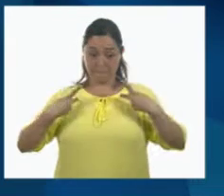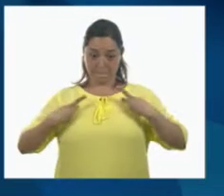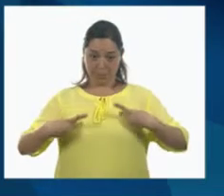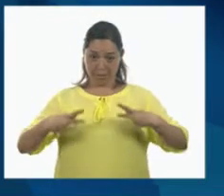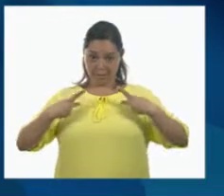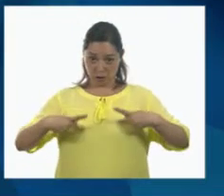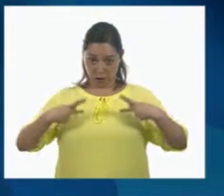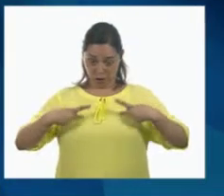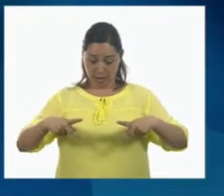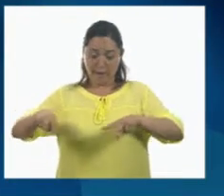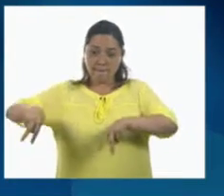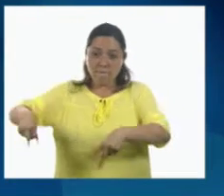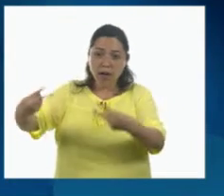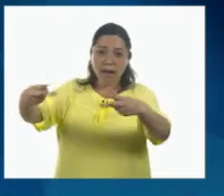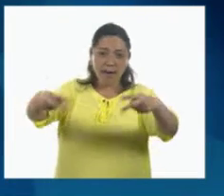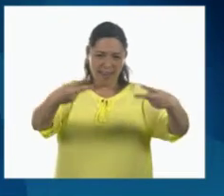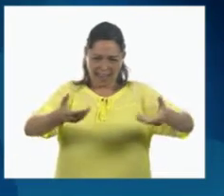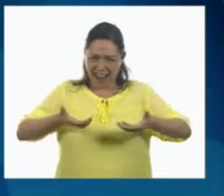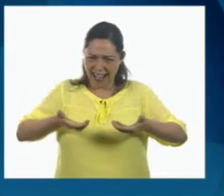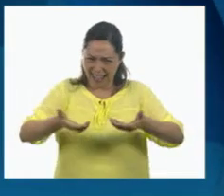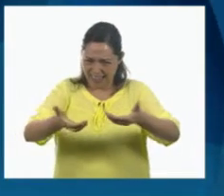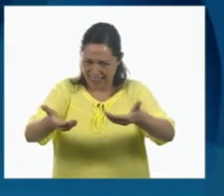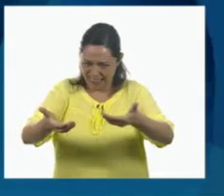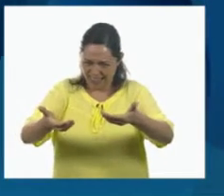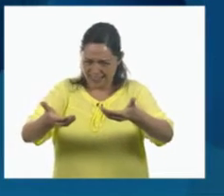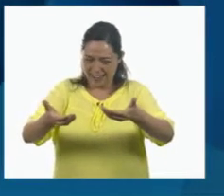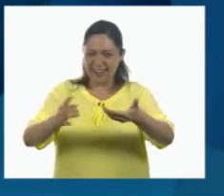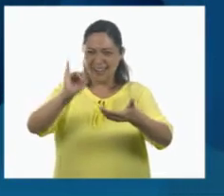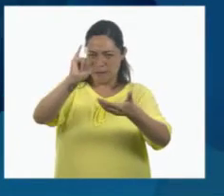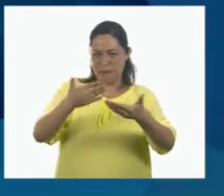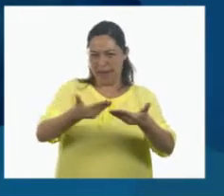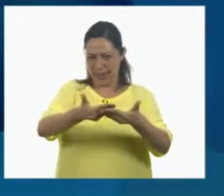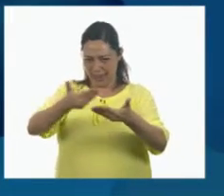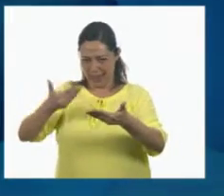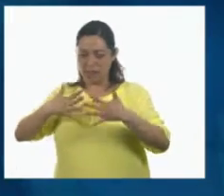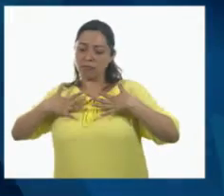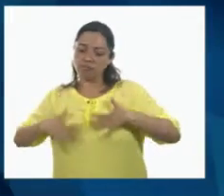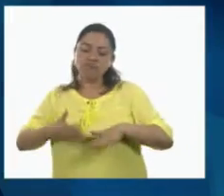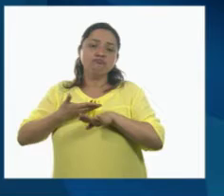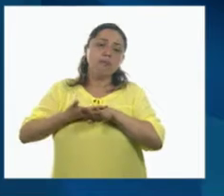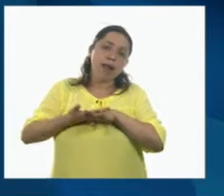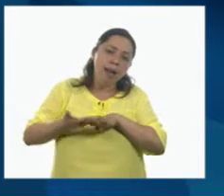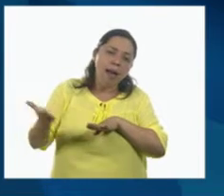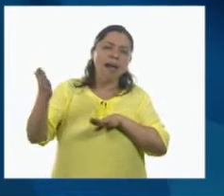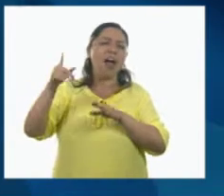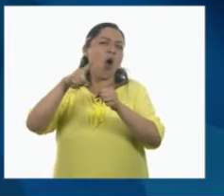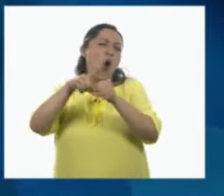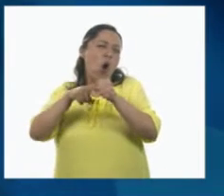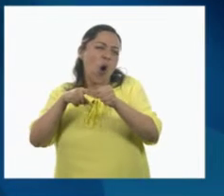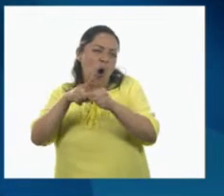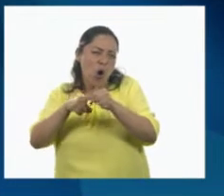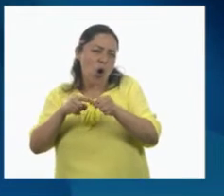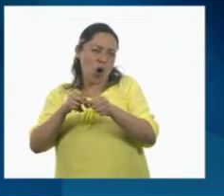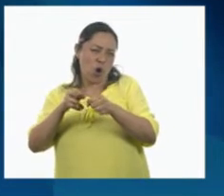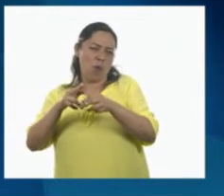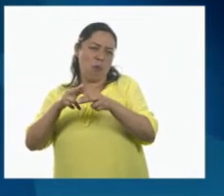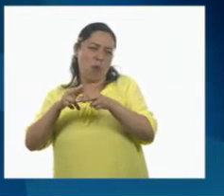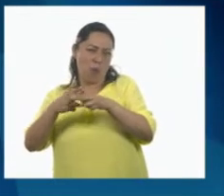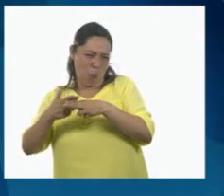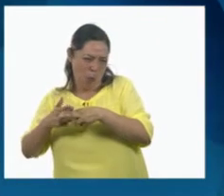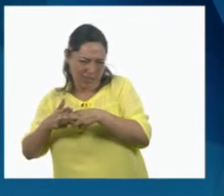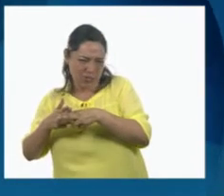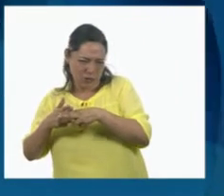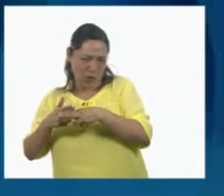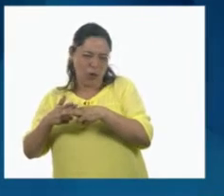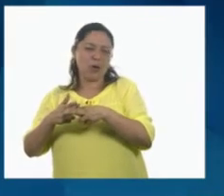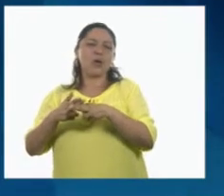estaban vendiendo en la calle? Era una ropa blanca regularmente o color hueso, que estaba hecha regularmente